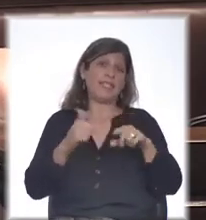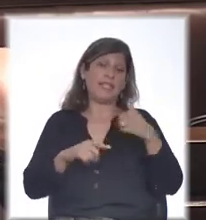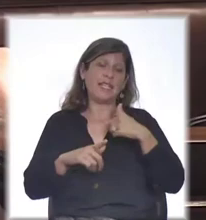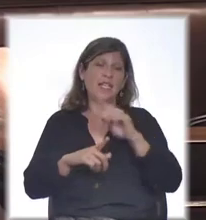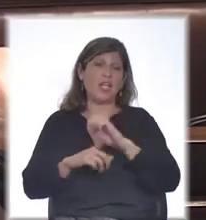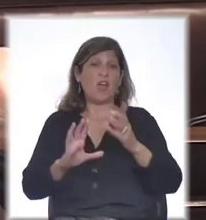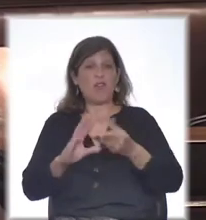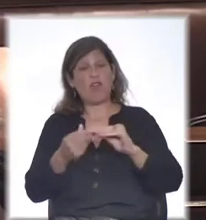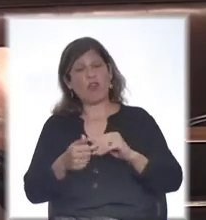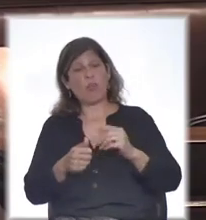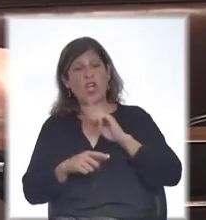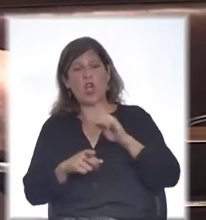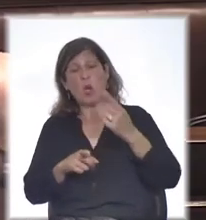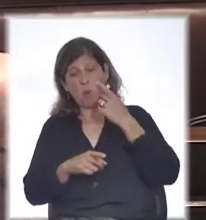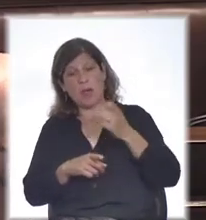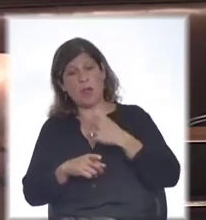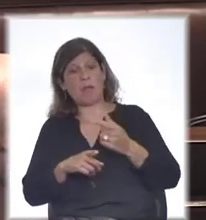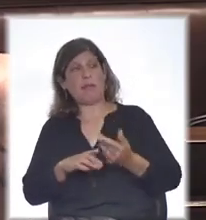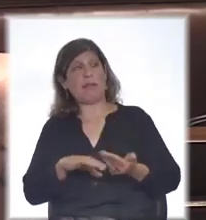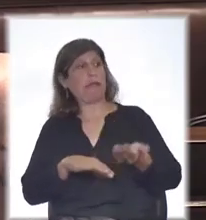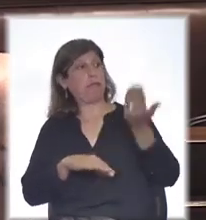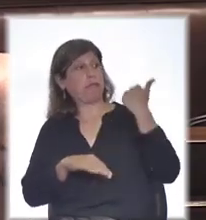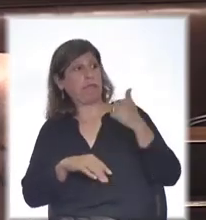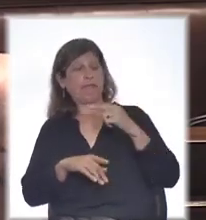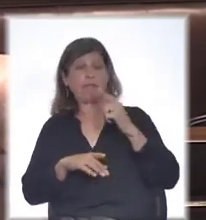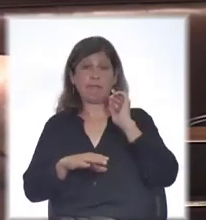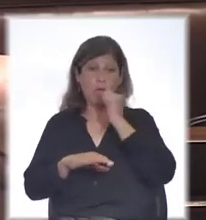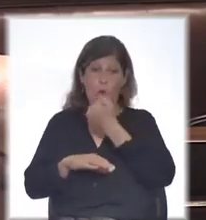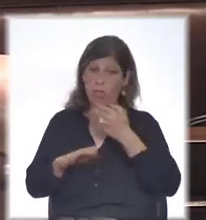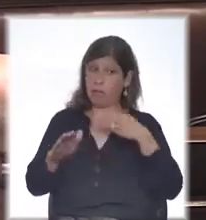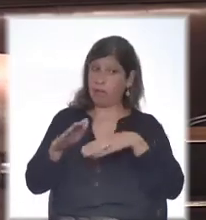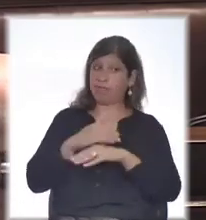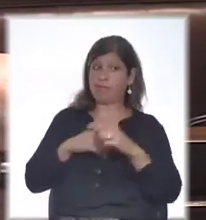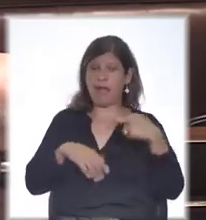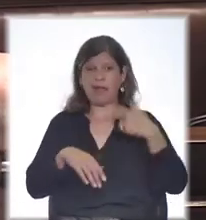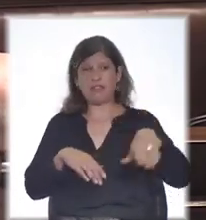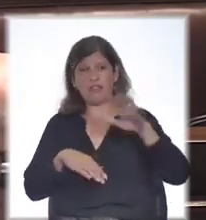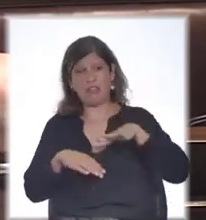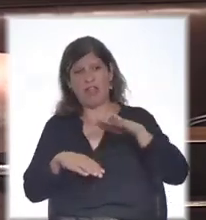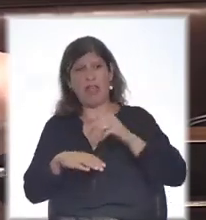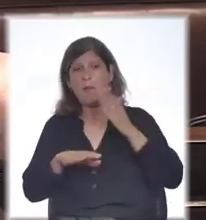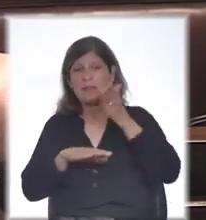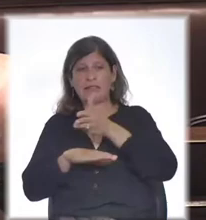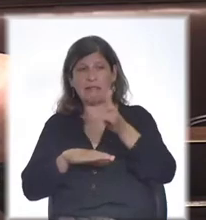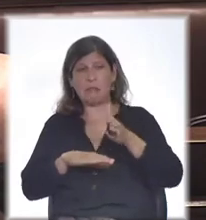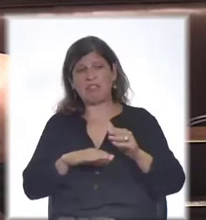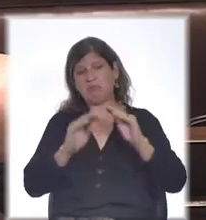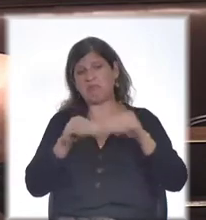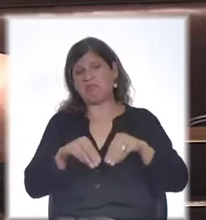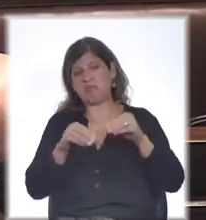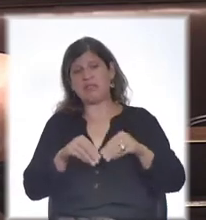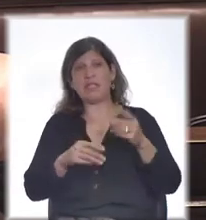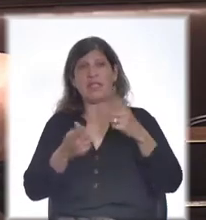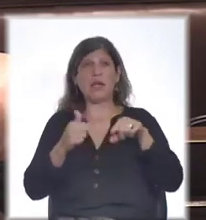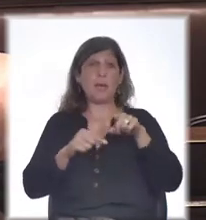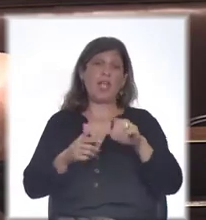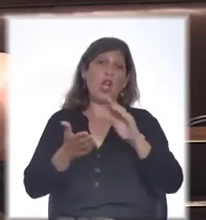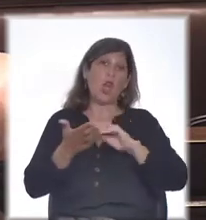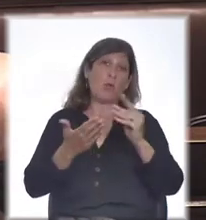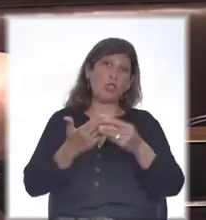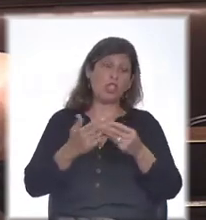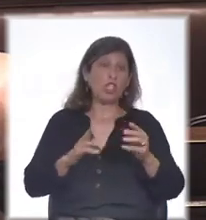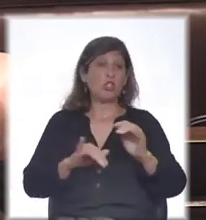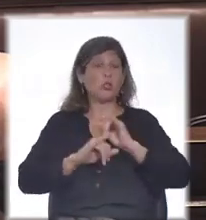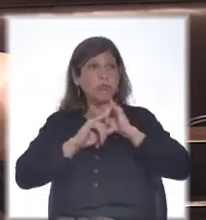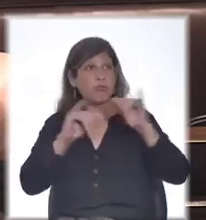previstas constitucionalmente, de espaldas a la sociedad, con escasa participación, al punto extremo que el proyecto se hizo público unos días